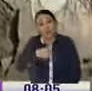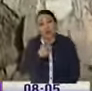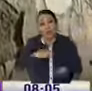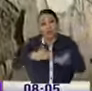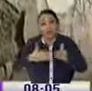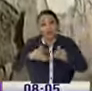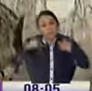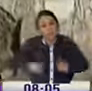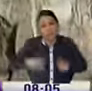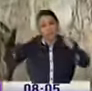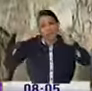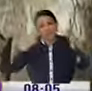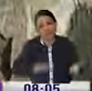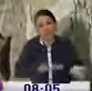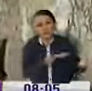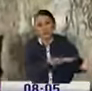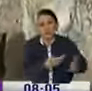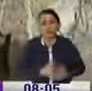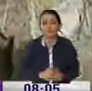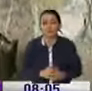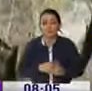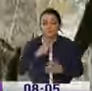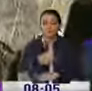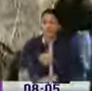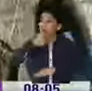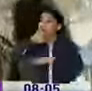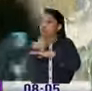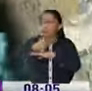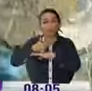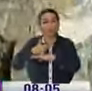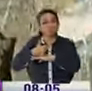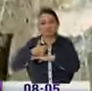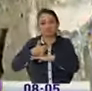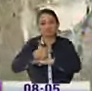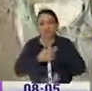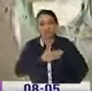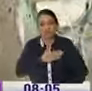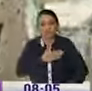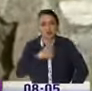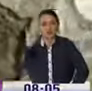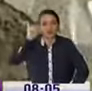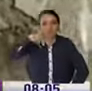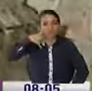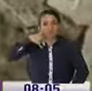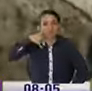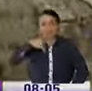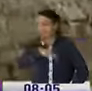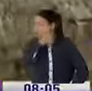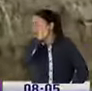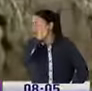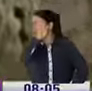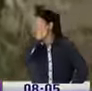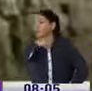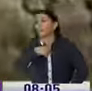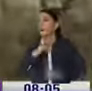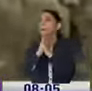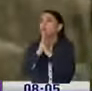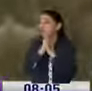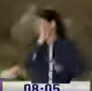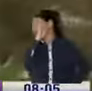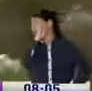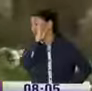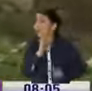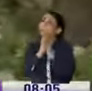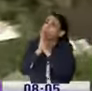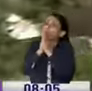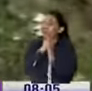comunidad. Nuestras autoridades, desgraciadamente, han sido sordos a nuestros petitorios, pero queremos, una vez